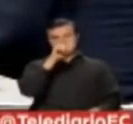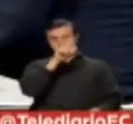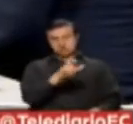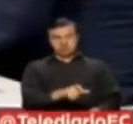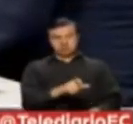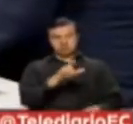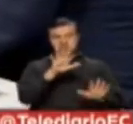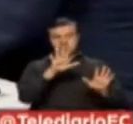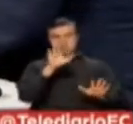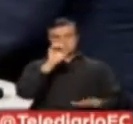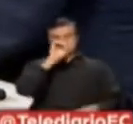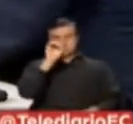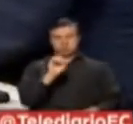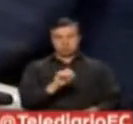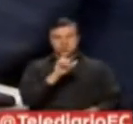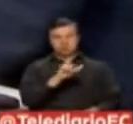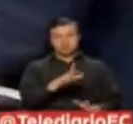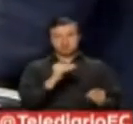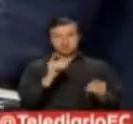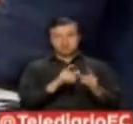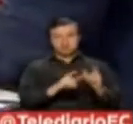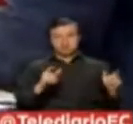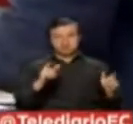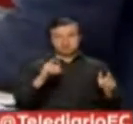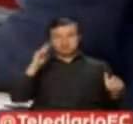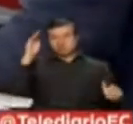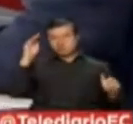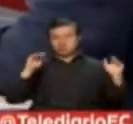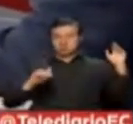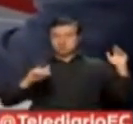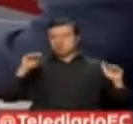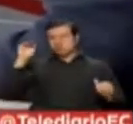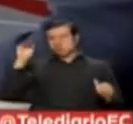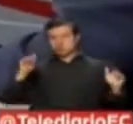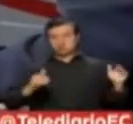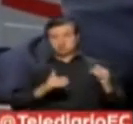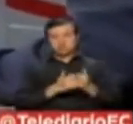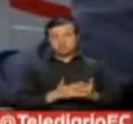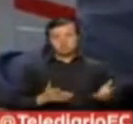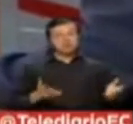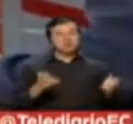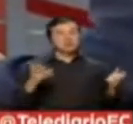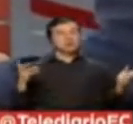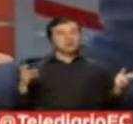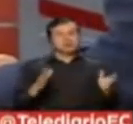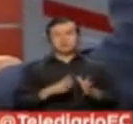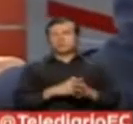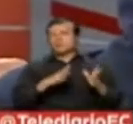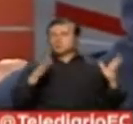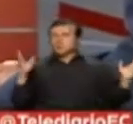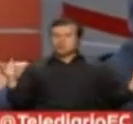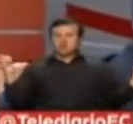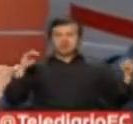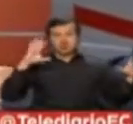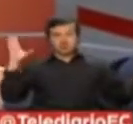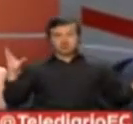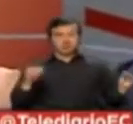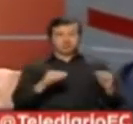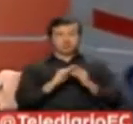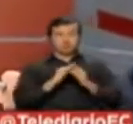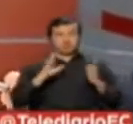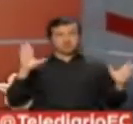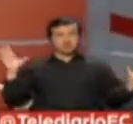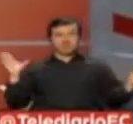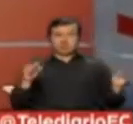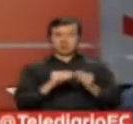persona pero tenemos muchas personas chicos entonces lo importante es que la idea de que no hay que estar cargando todos los cuadernos de